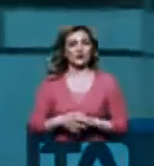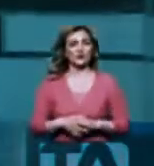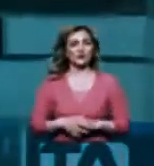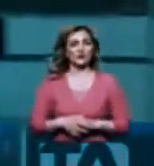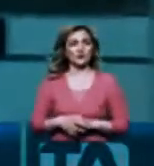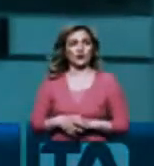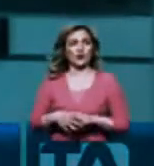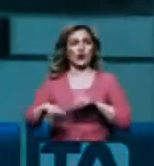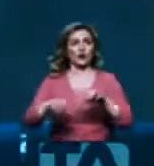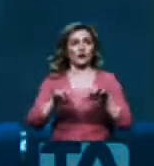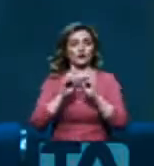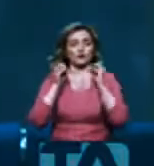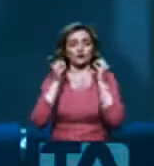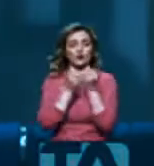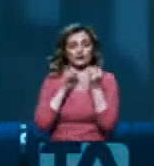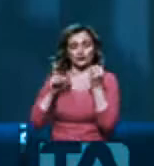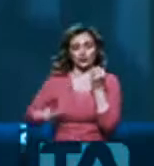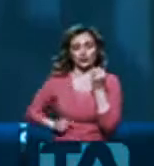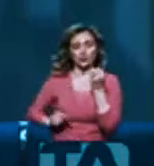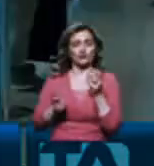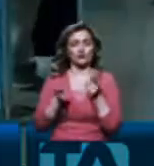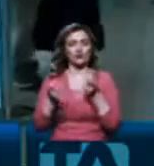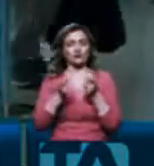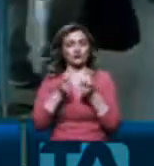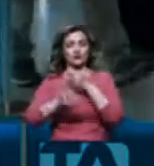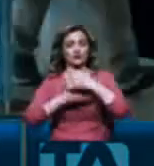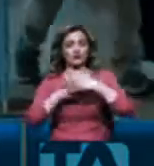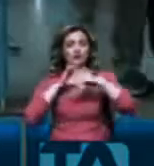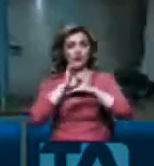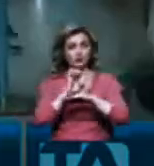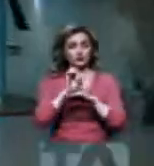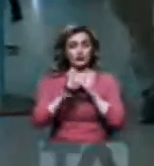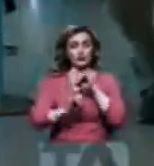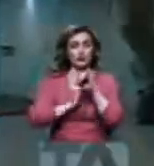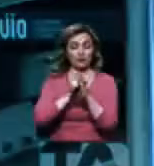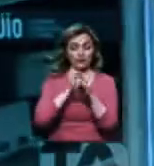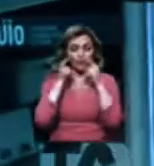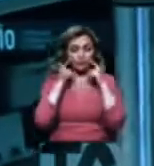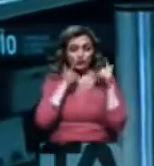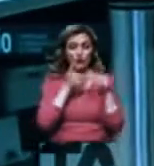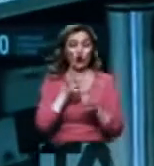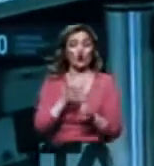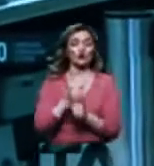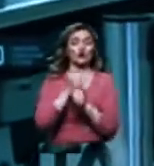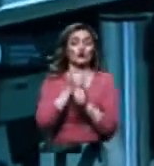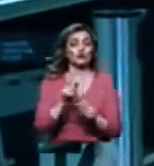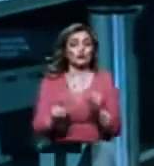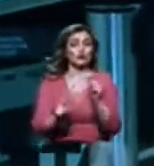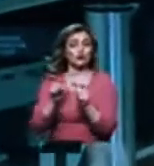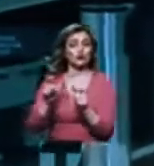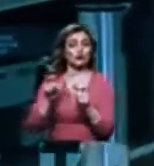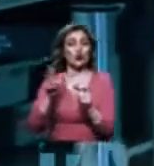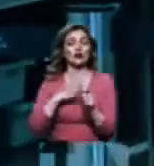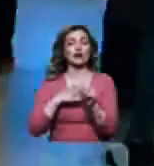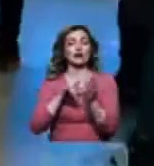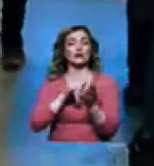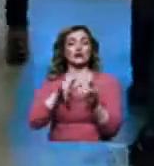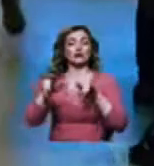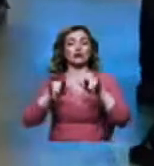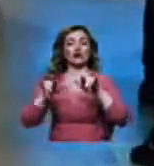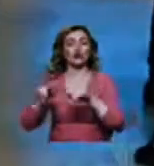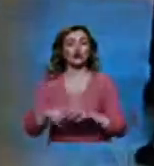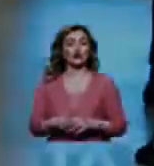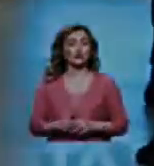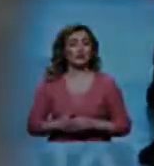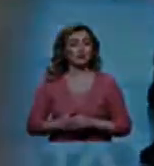a continuación desde punto fijo te presentamos una cronología de los casos de coronavirus del ecuador y los sucesos más relevantes